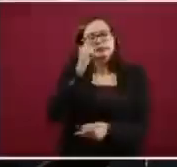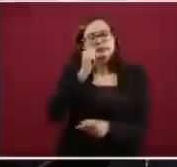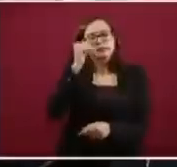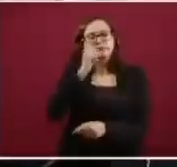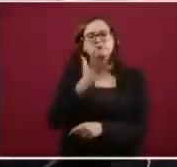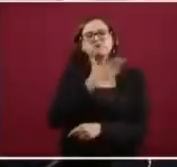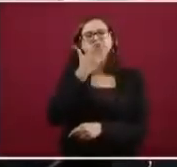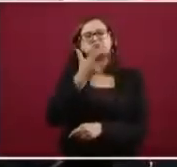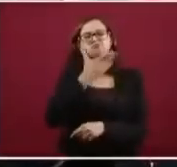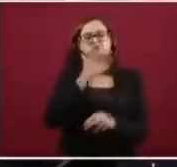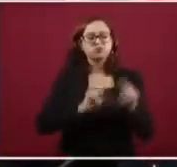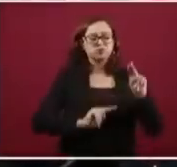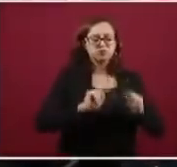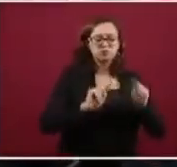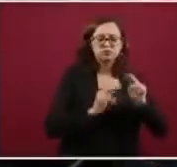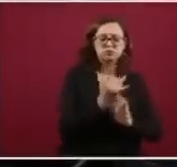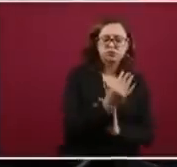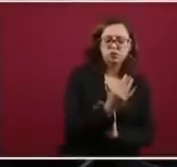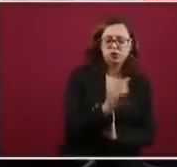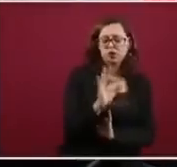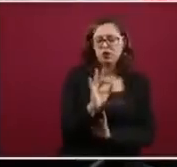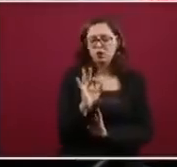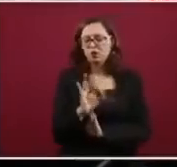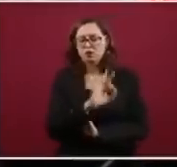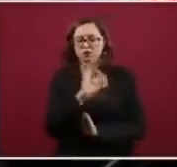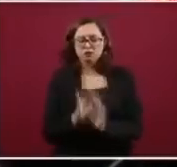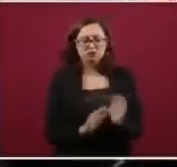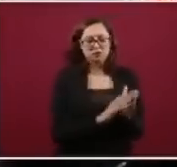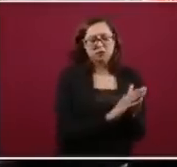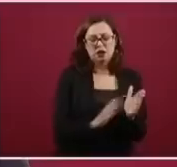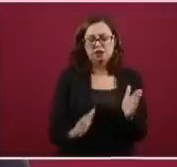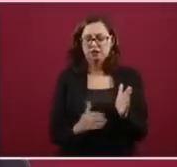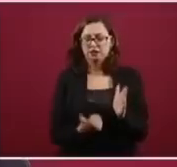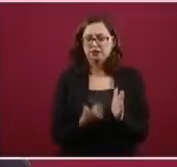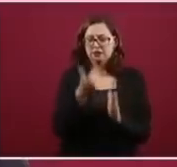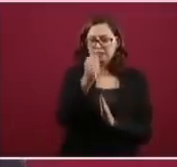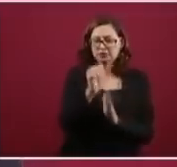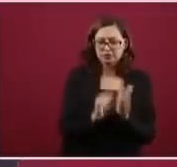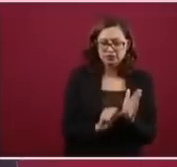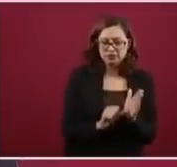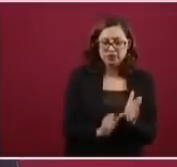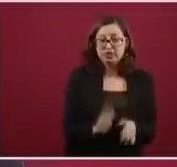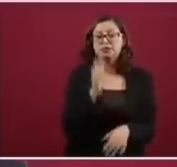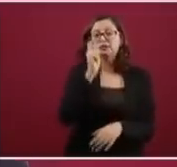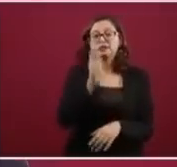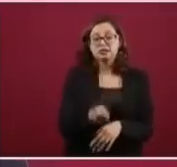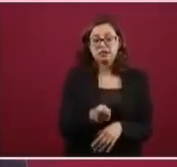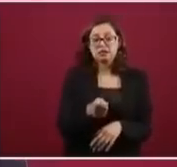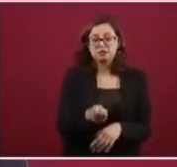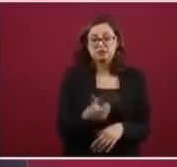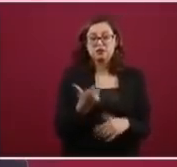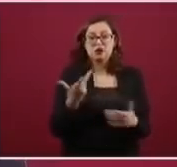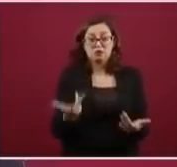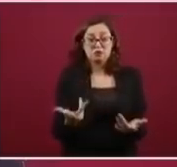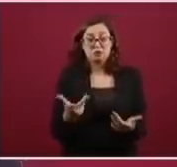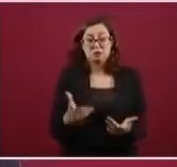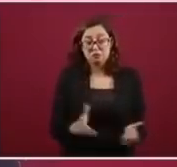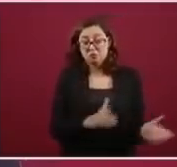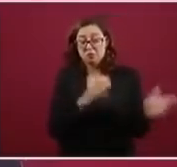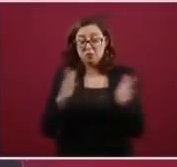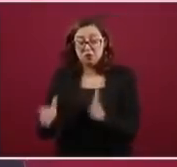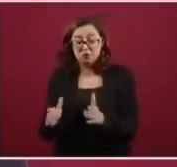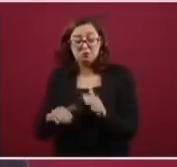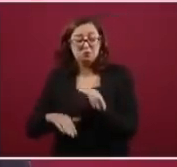estaban en niveles del 50 al 40 por ciento a 6 meses indica que si llegara a haber niveles de subejercicio son